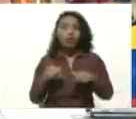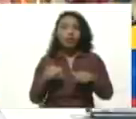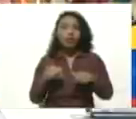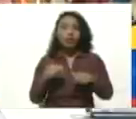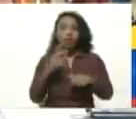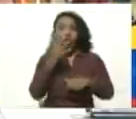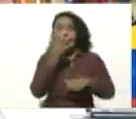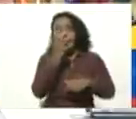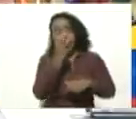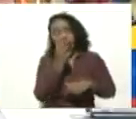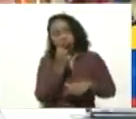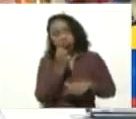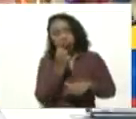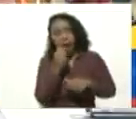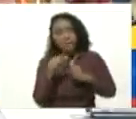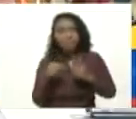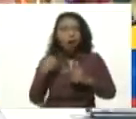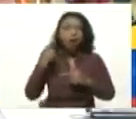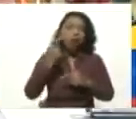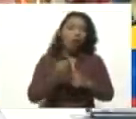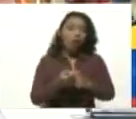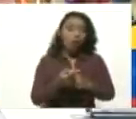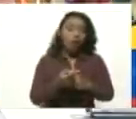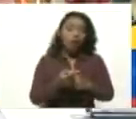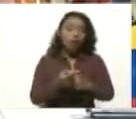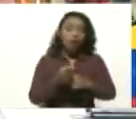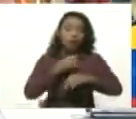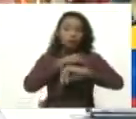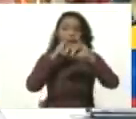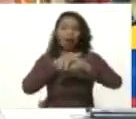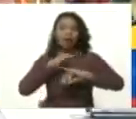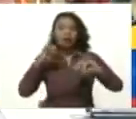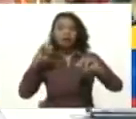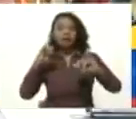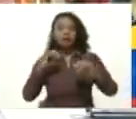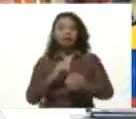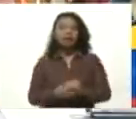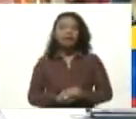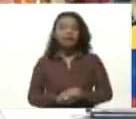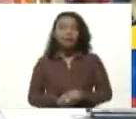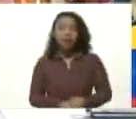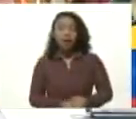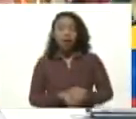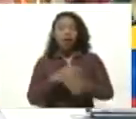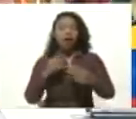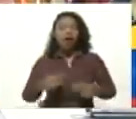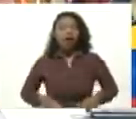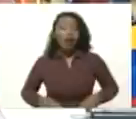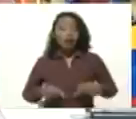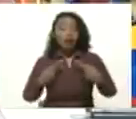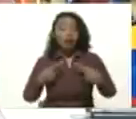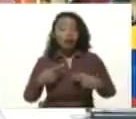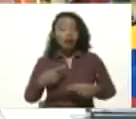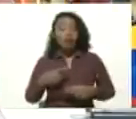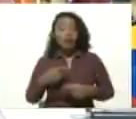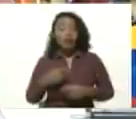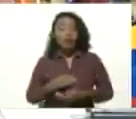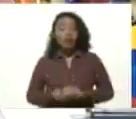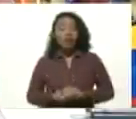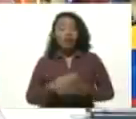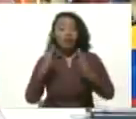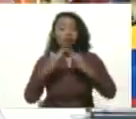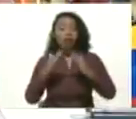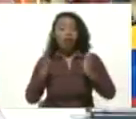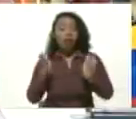tristeza, mañana felicidad. Es la vida, caja de